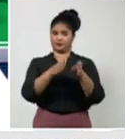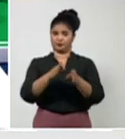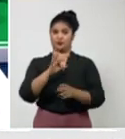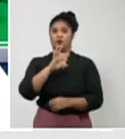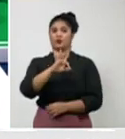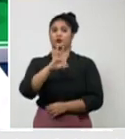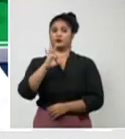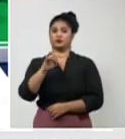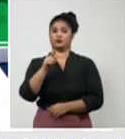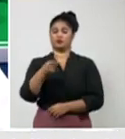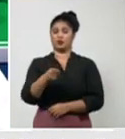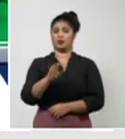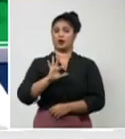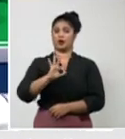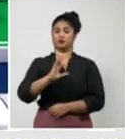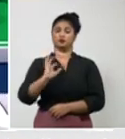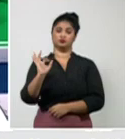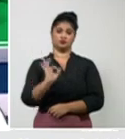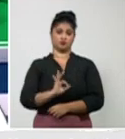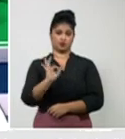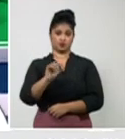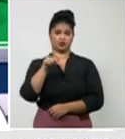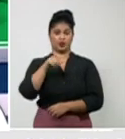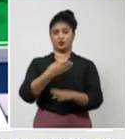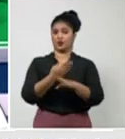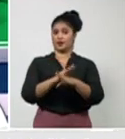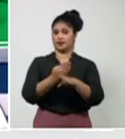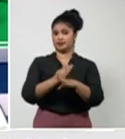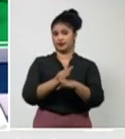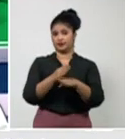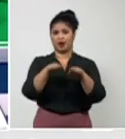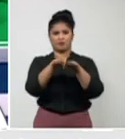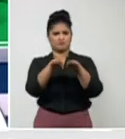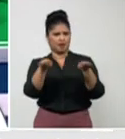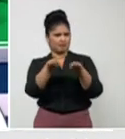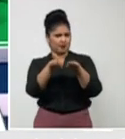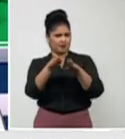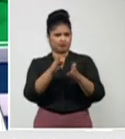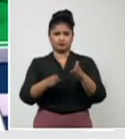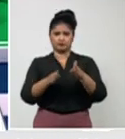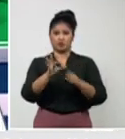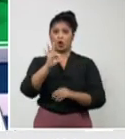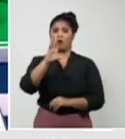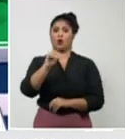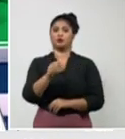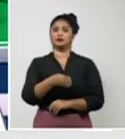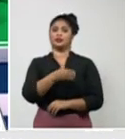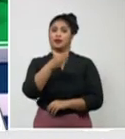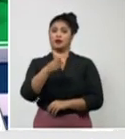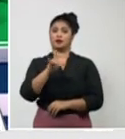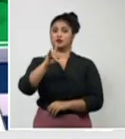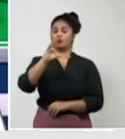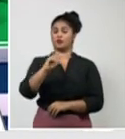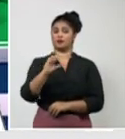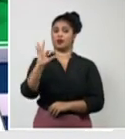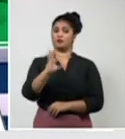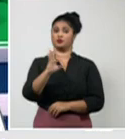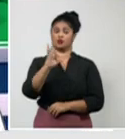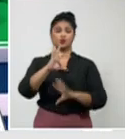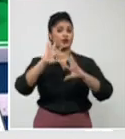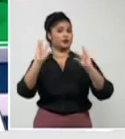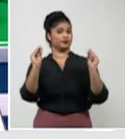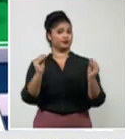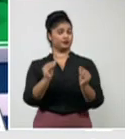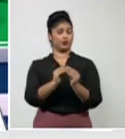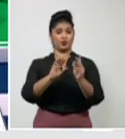88,8%, fíjense que este es un porciento que se mantiene entre el 80 y el 90% de todos los casos